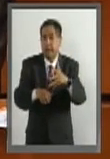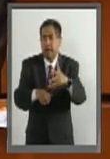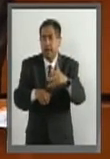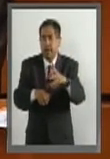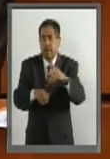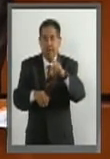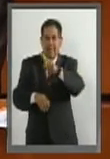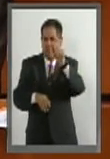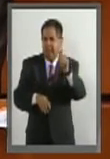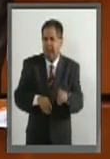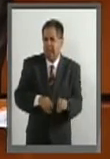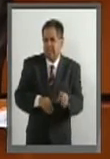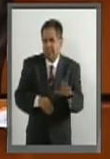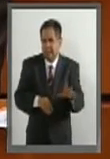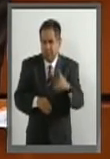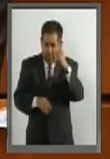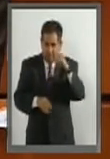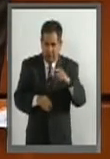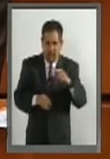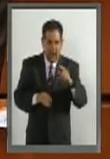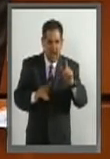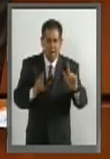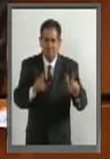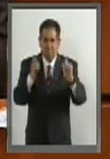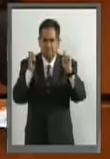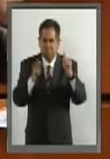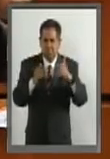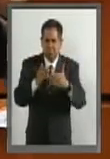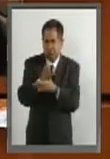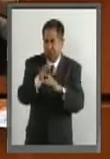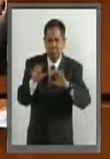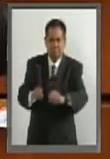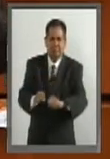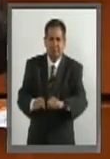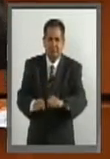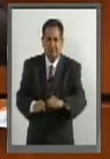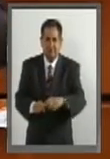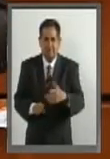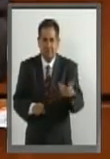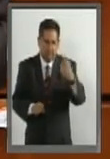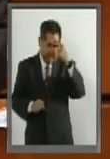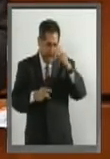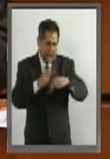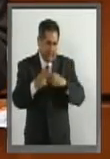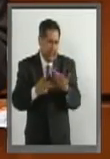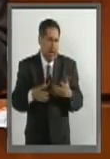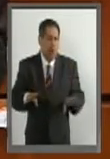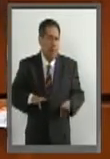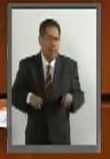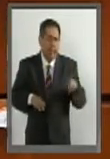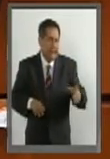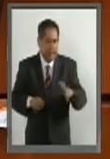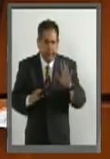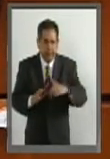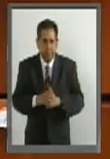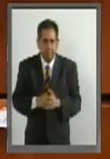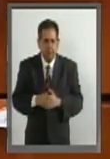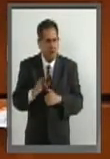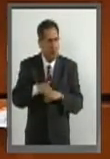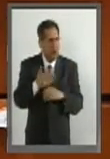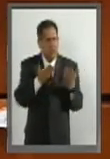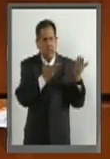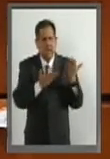en Texas para el fracking, ya está listo pues para lo que a él le interesa. ¿Por qué los recibió el